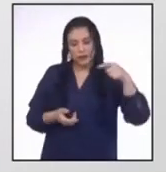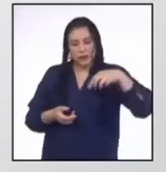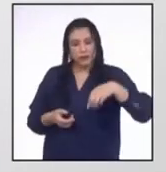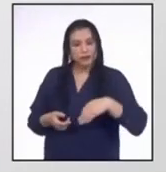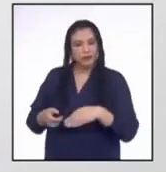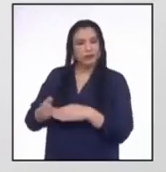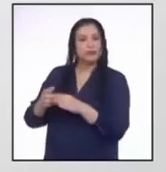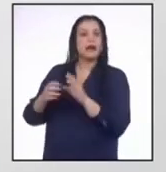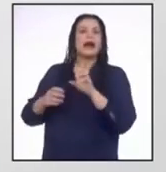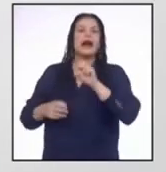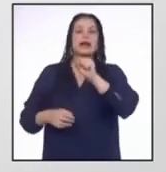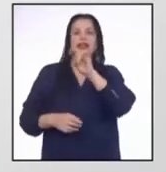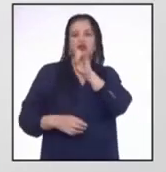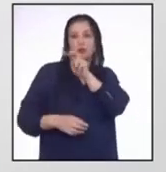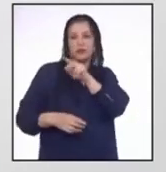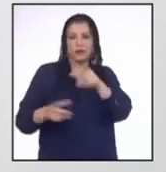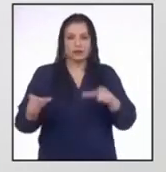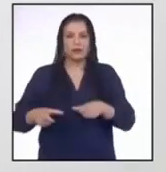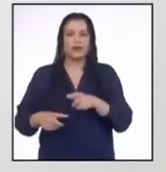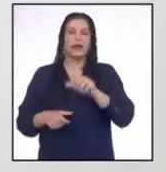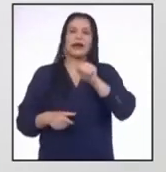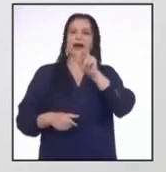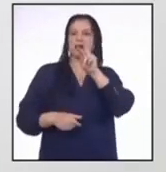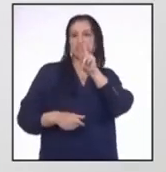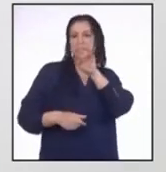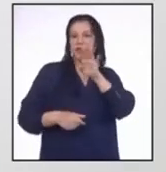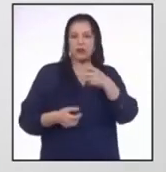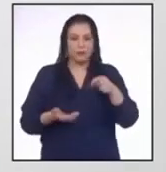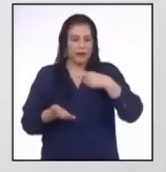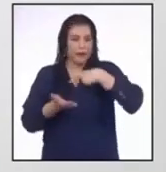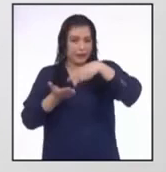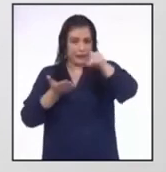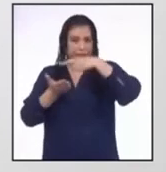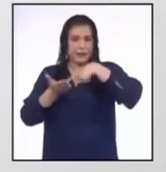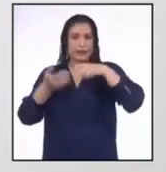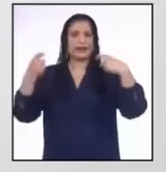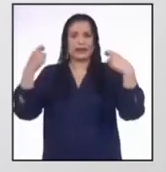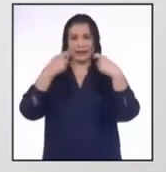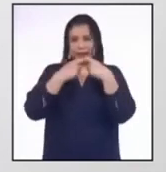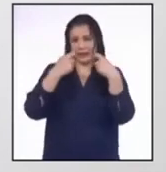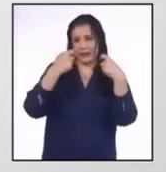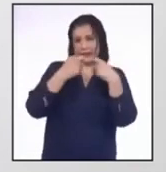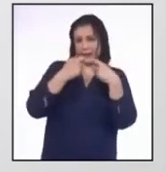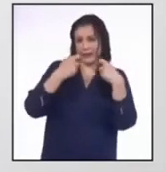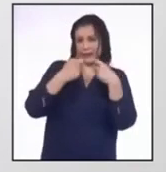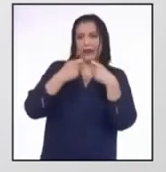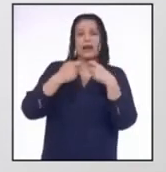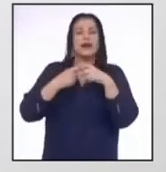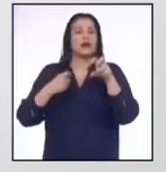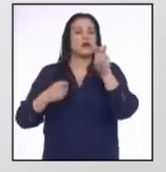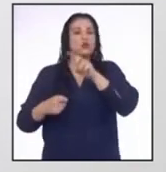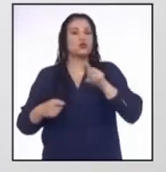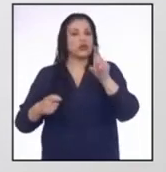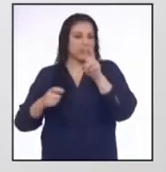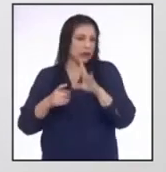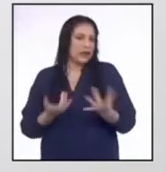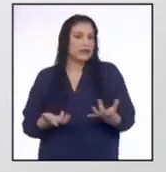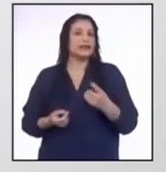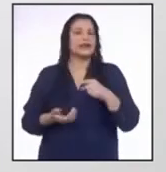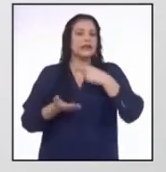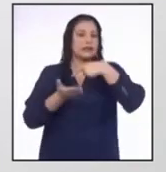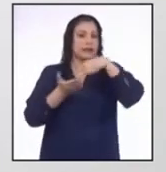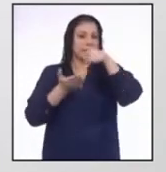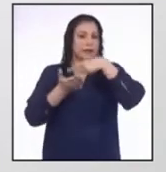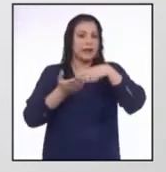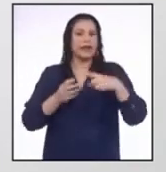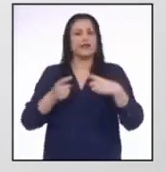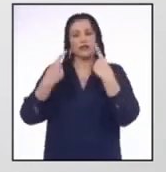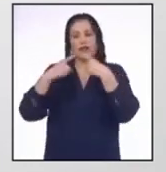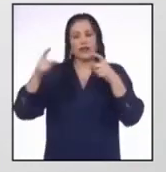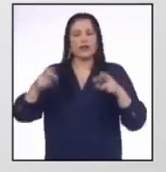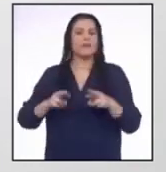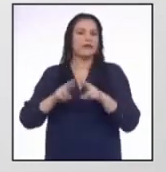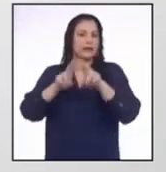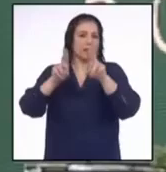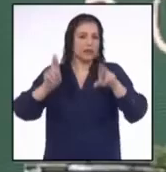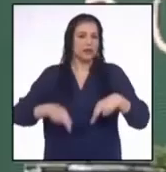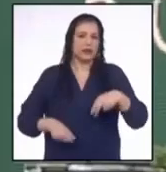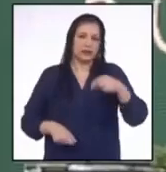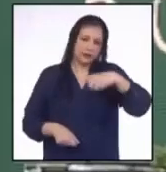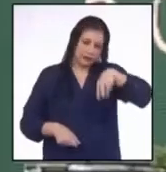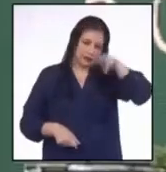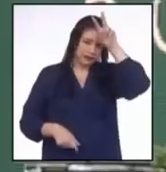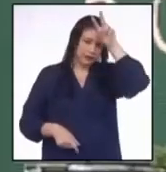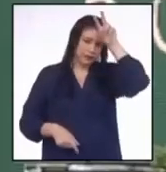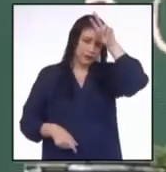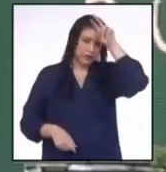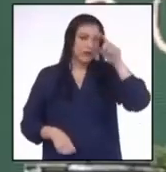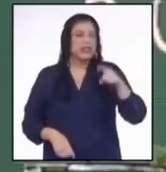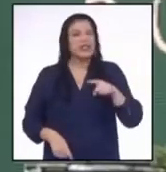la subestación de Campo Armiño para transmitir la energía a través de las líneas de transmisión a diferentes regiones del Perú. Y